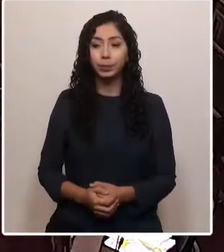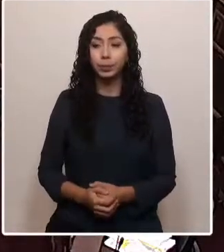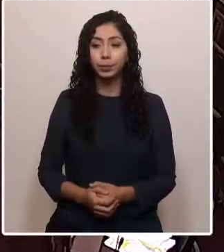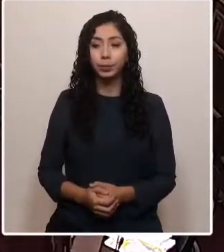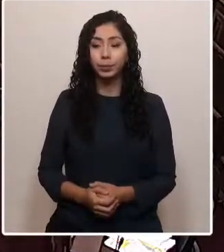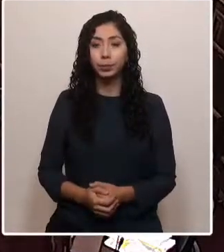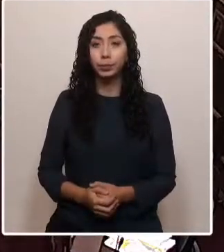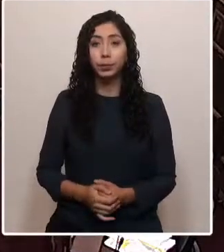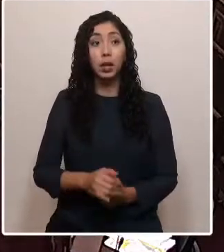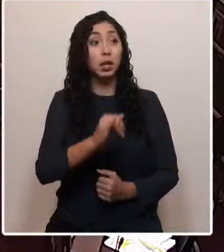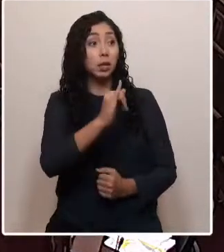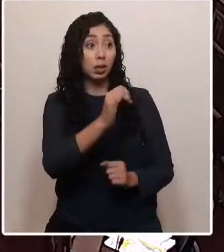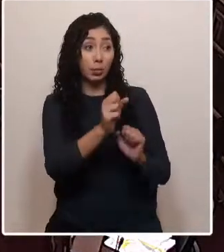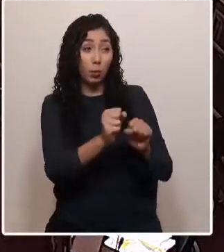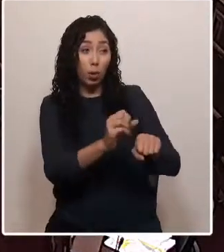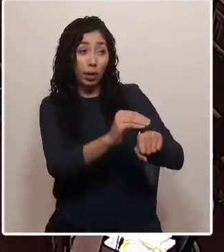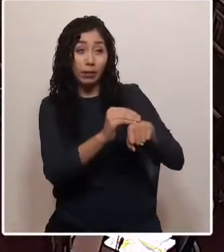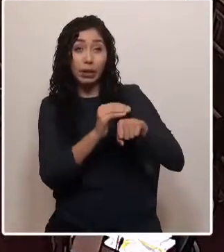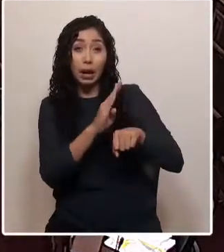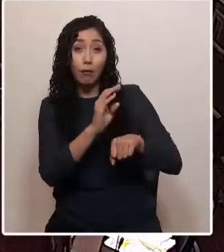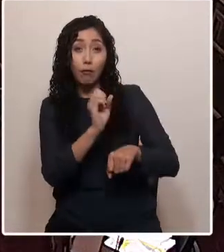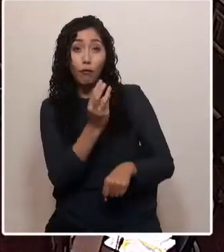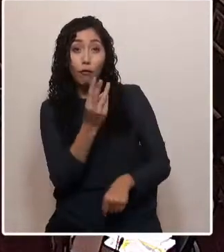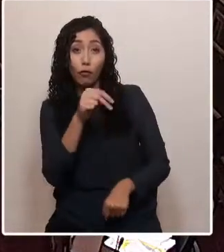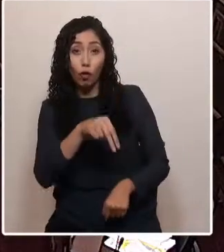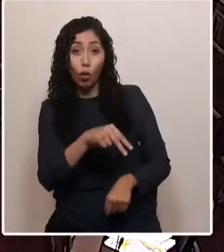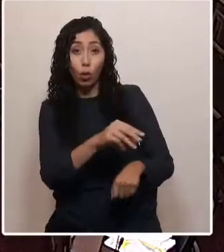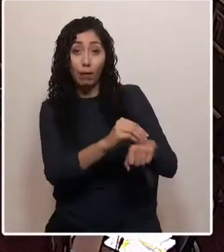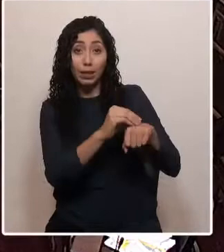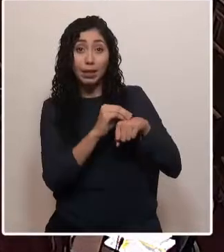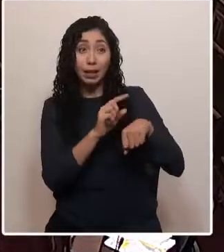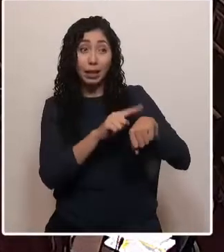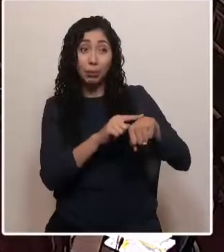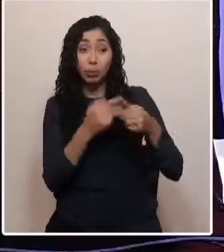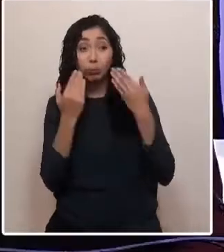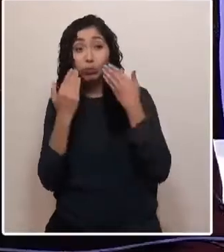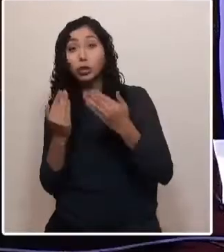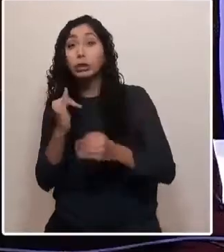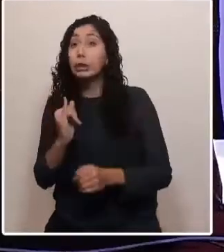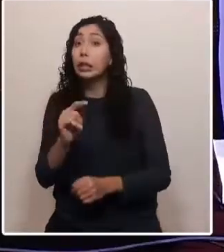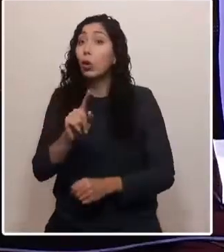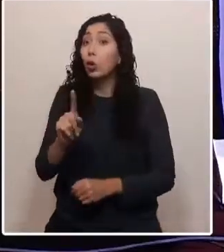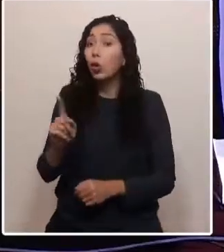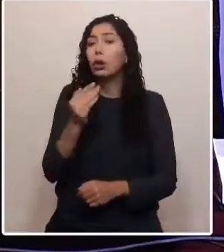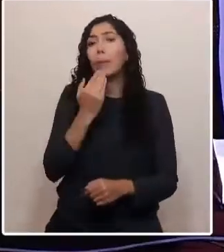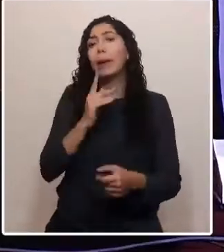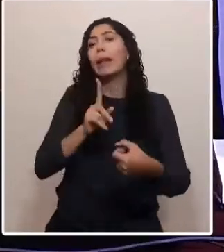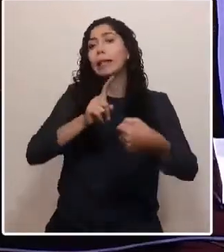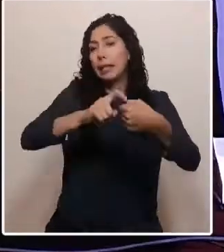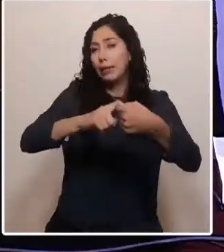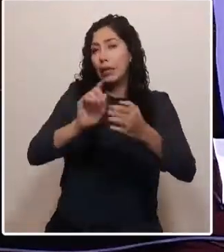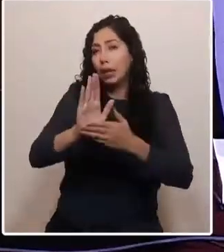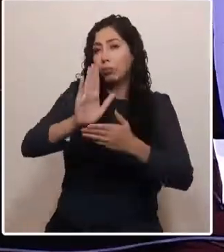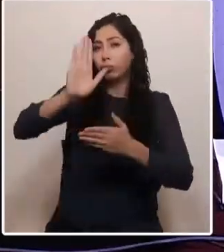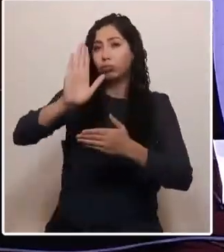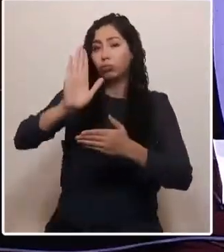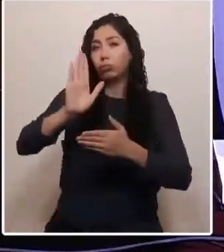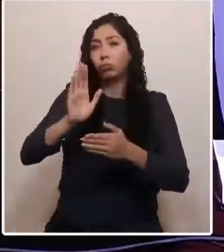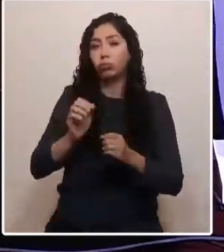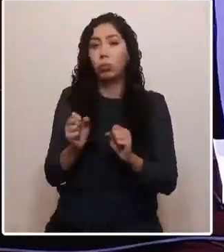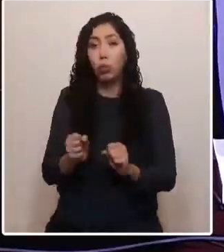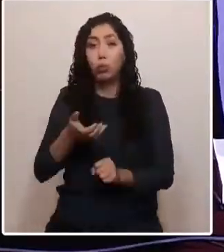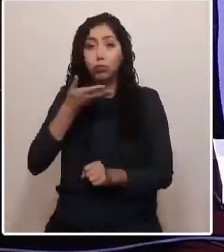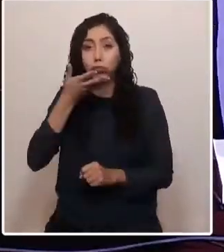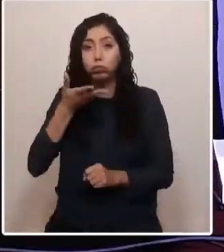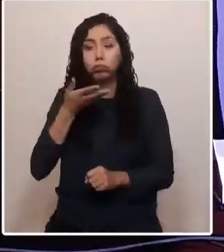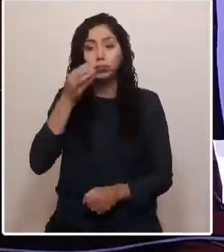Si puede la convencional Carol Baum corroborar la cesión de tiempo, por favor, y simultáneamente inscribirse para el uso de la palabra para ceder el